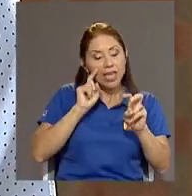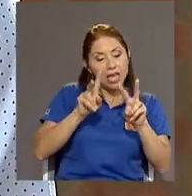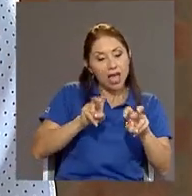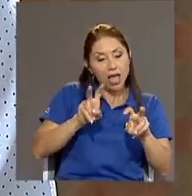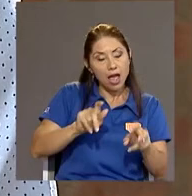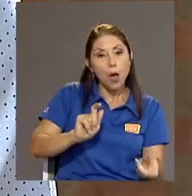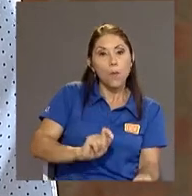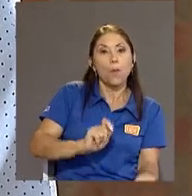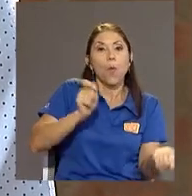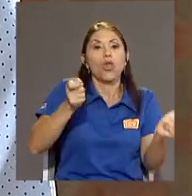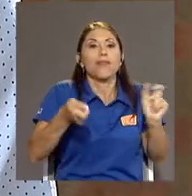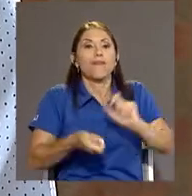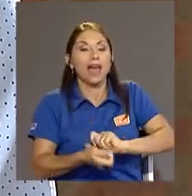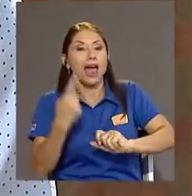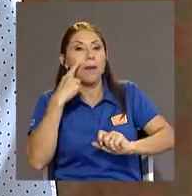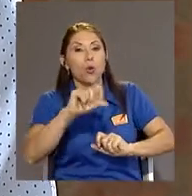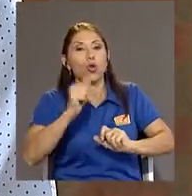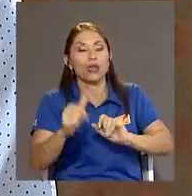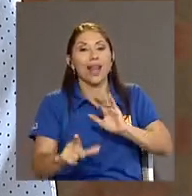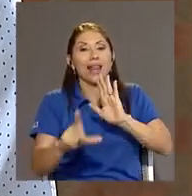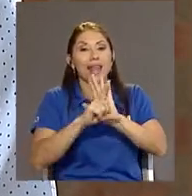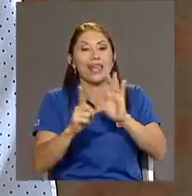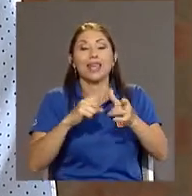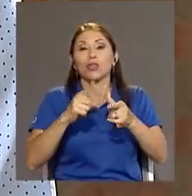el Poder Ejecutivo estuviera